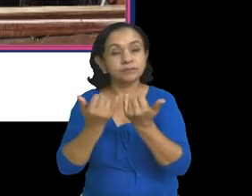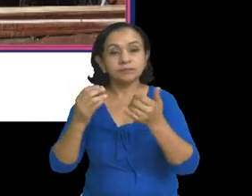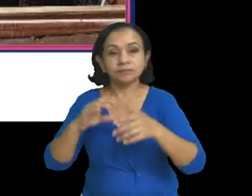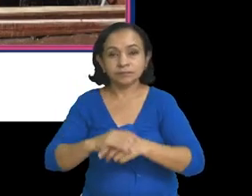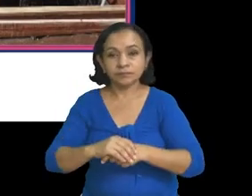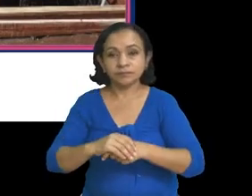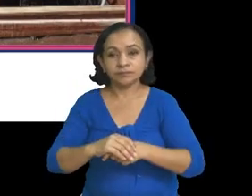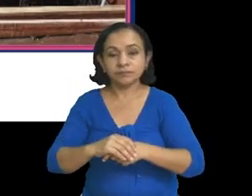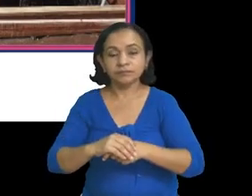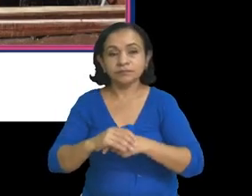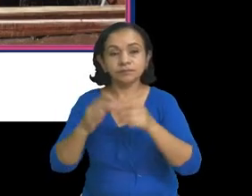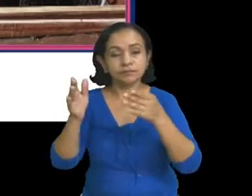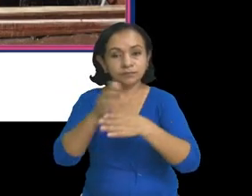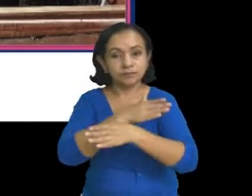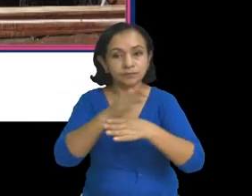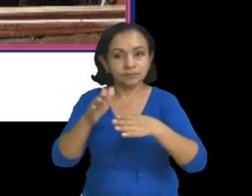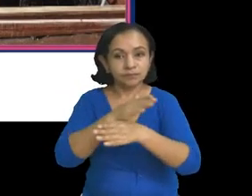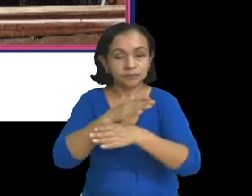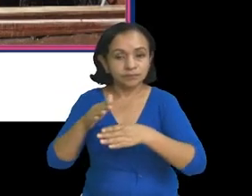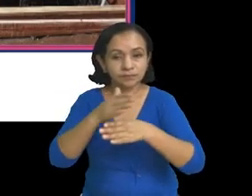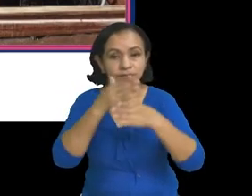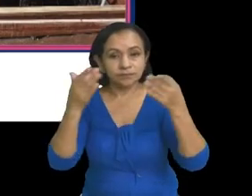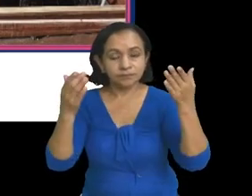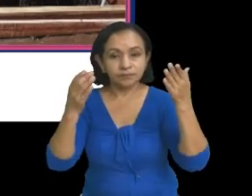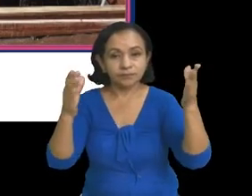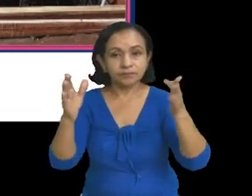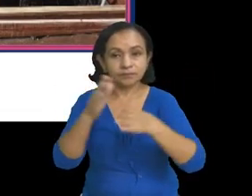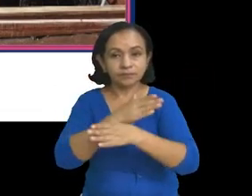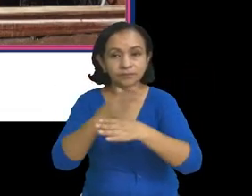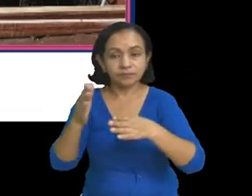y capital, lo que es